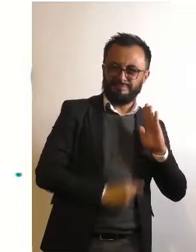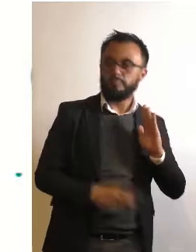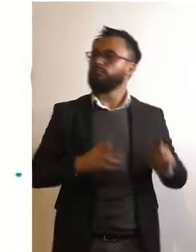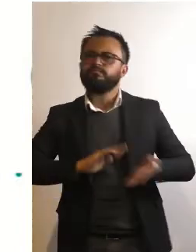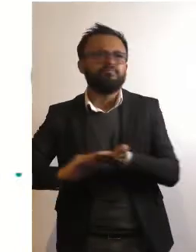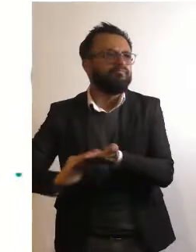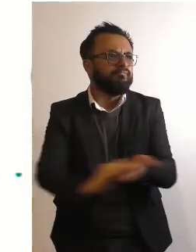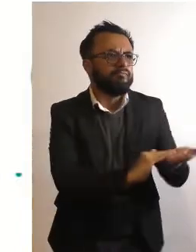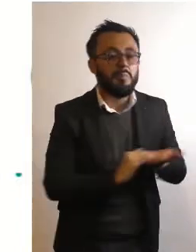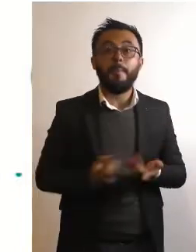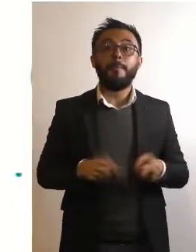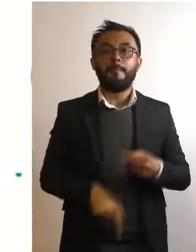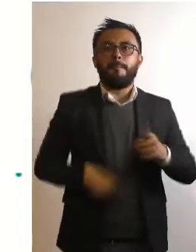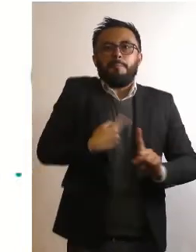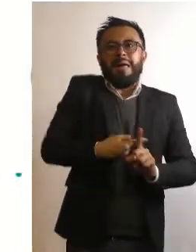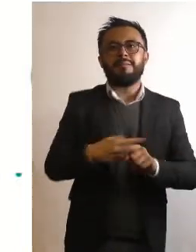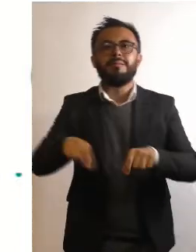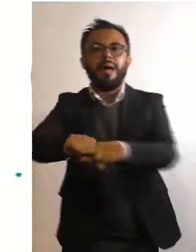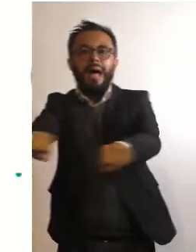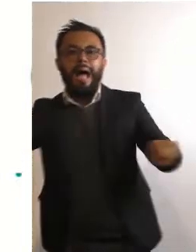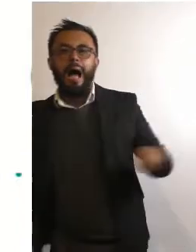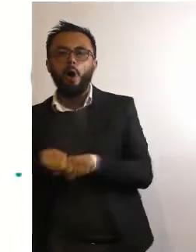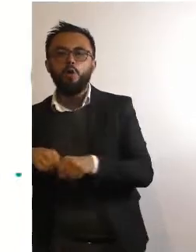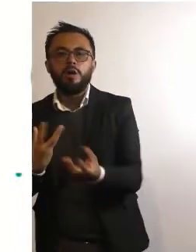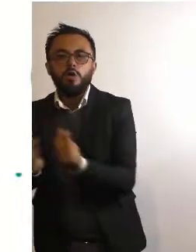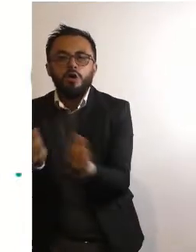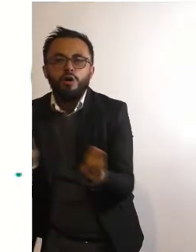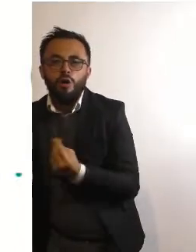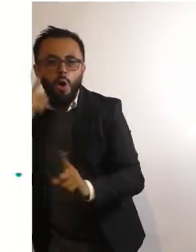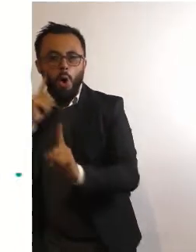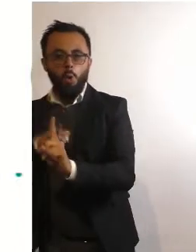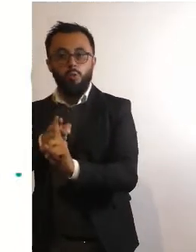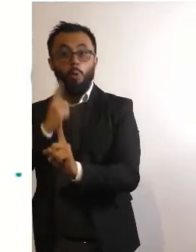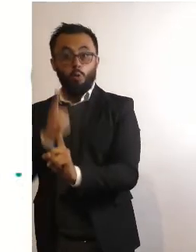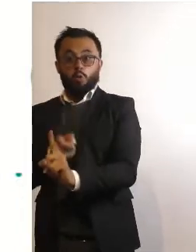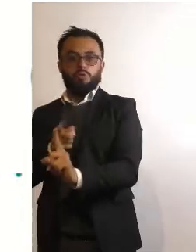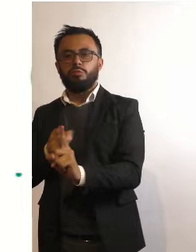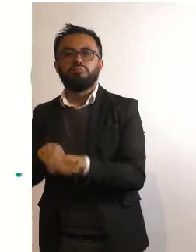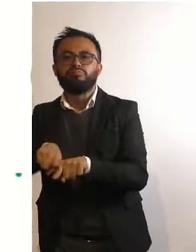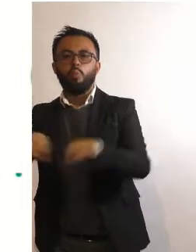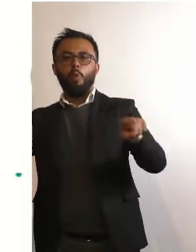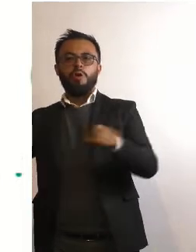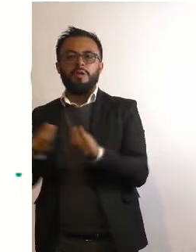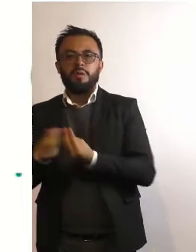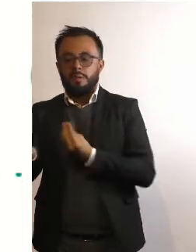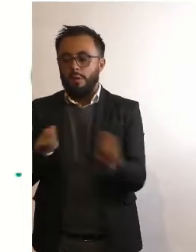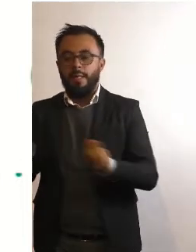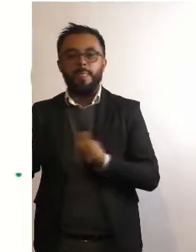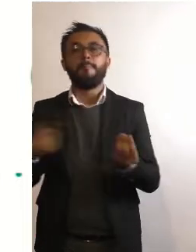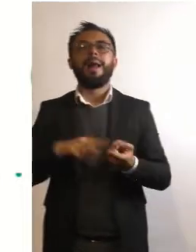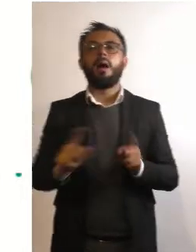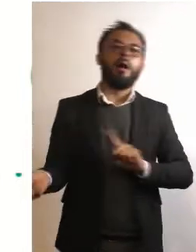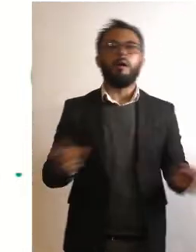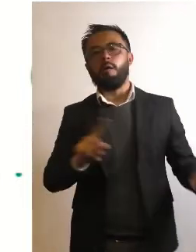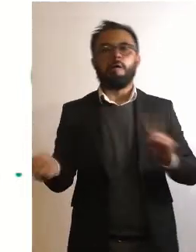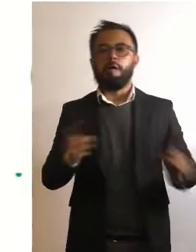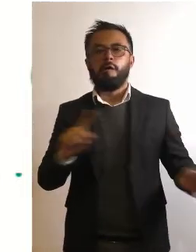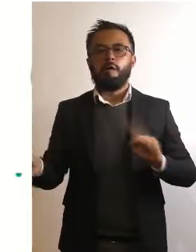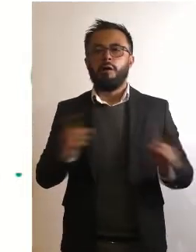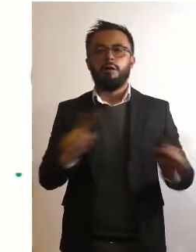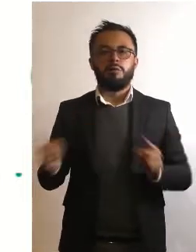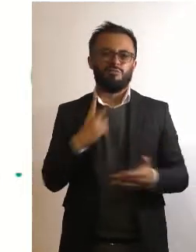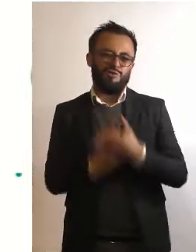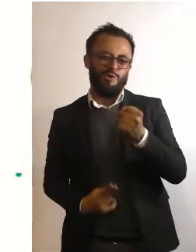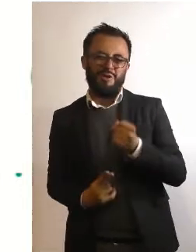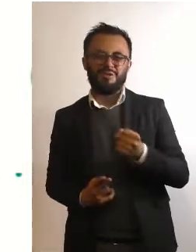multipropósito para poder comenzar a trabajar con alternancia en presencialidad y con trabajo